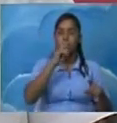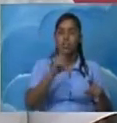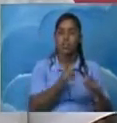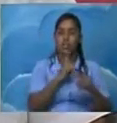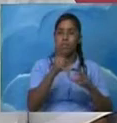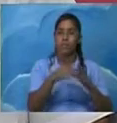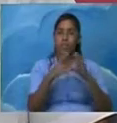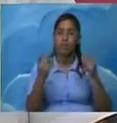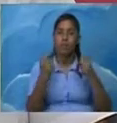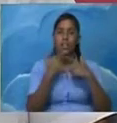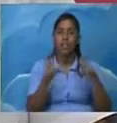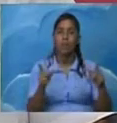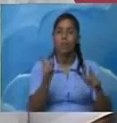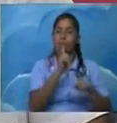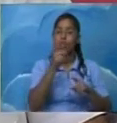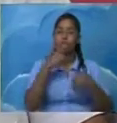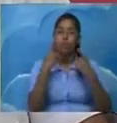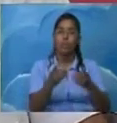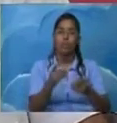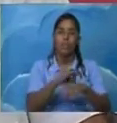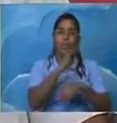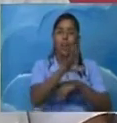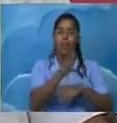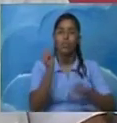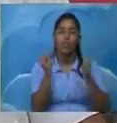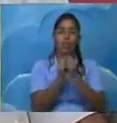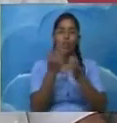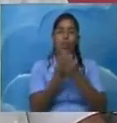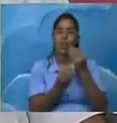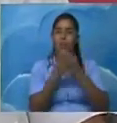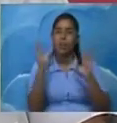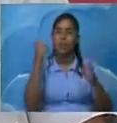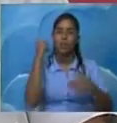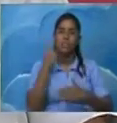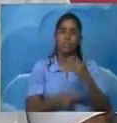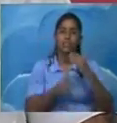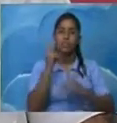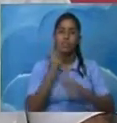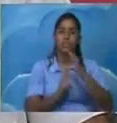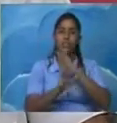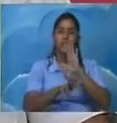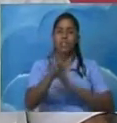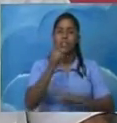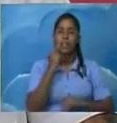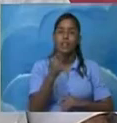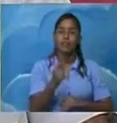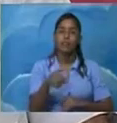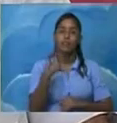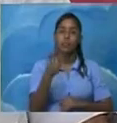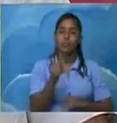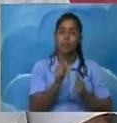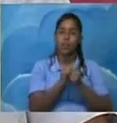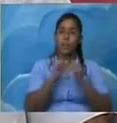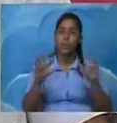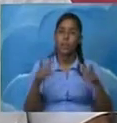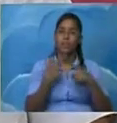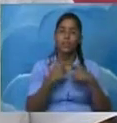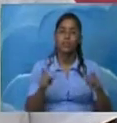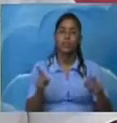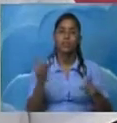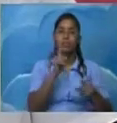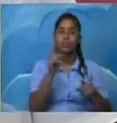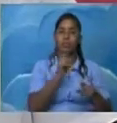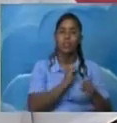despedirle libre y no debía dejarlo ir con las manos vacías. El versículo 13 dice, y cuando lo despidieres libre, no